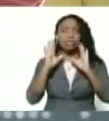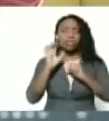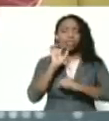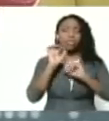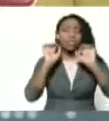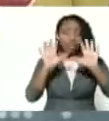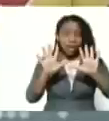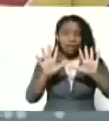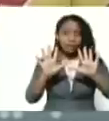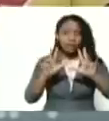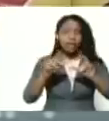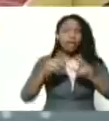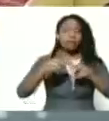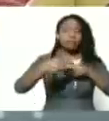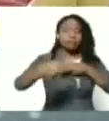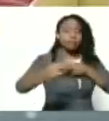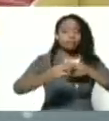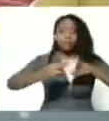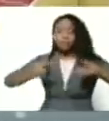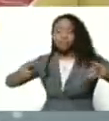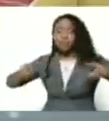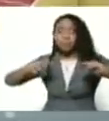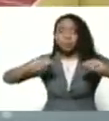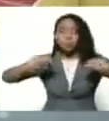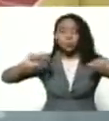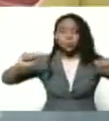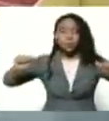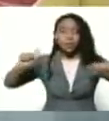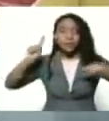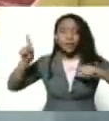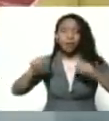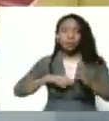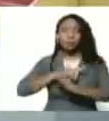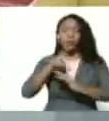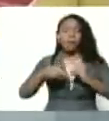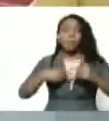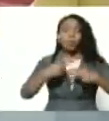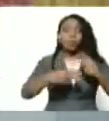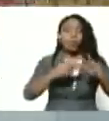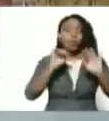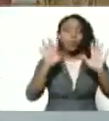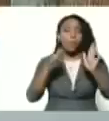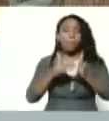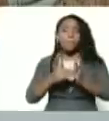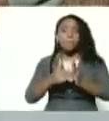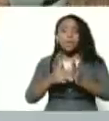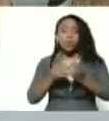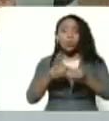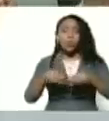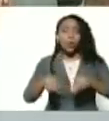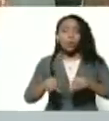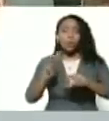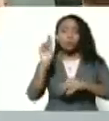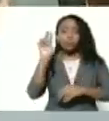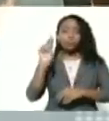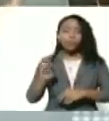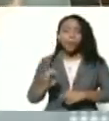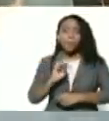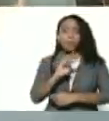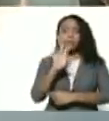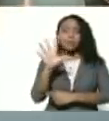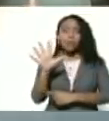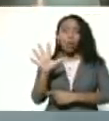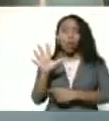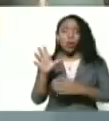para albergar 10.000 gallinas, que en plena producción serían 9.000 huevos diarios, 25 cajas de huevos diarios,